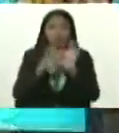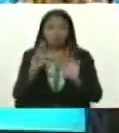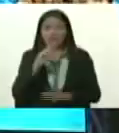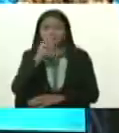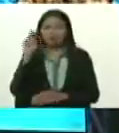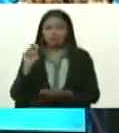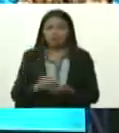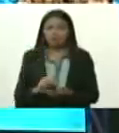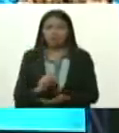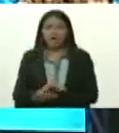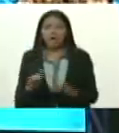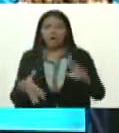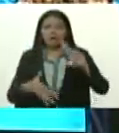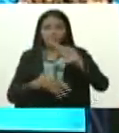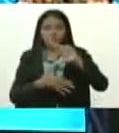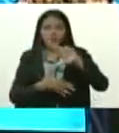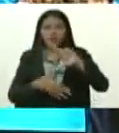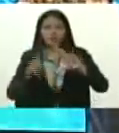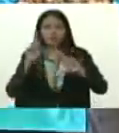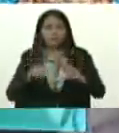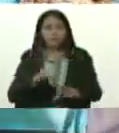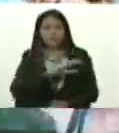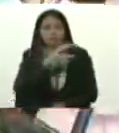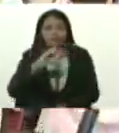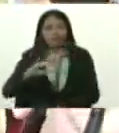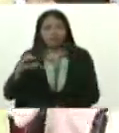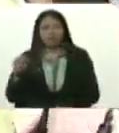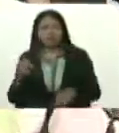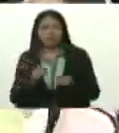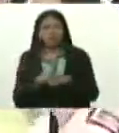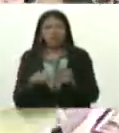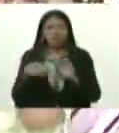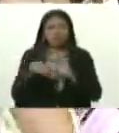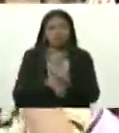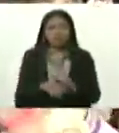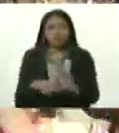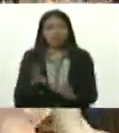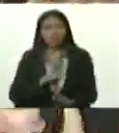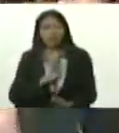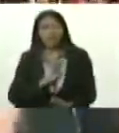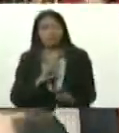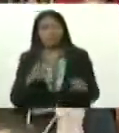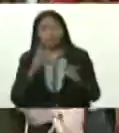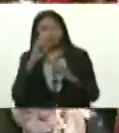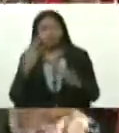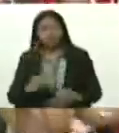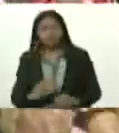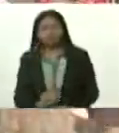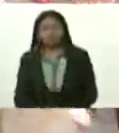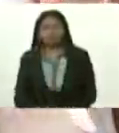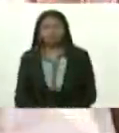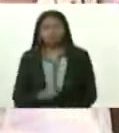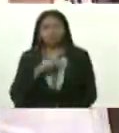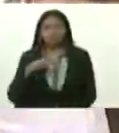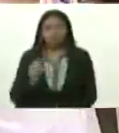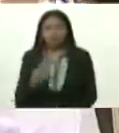nacional, latinoamericano, caribeño, de raíces ciertas, verdaderas y